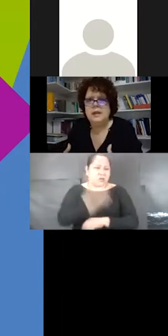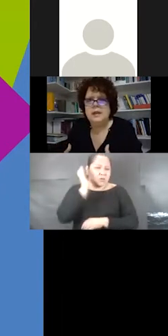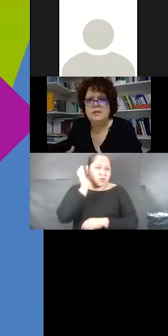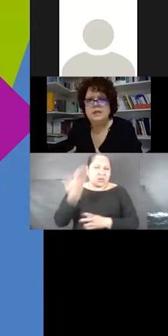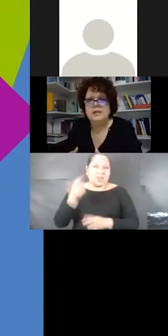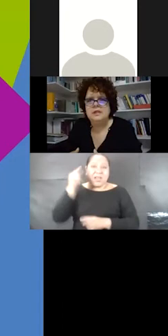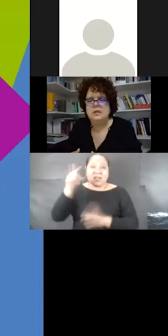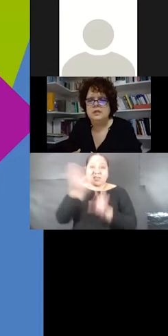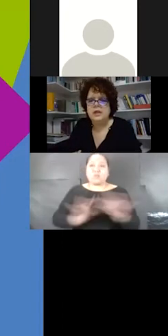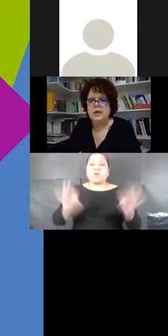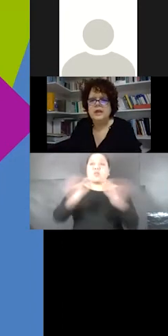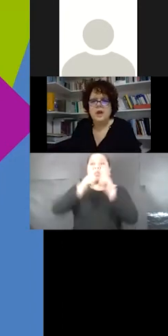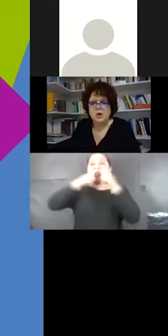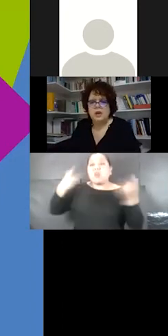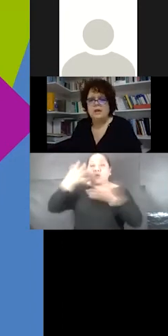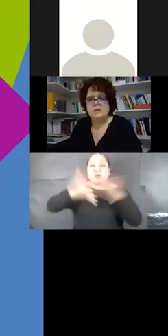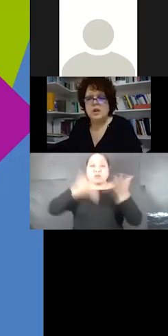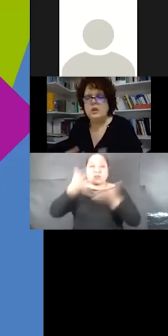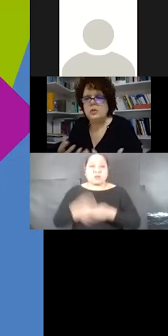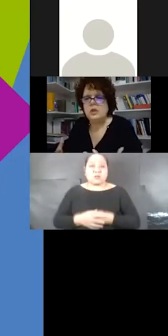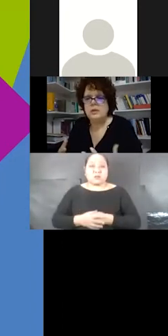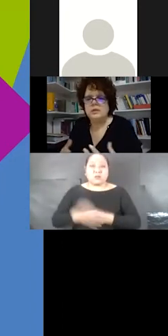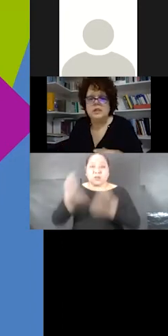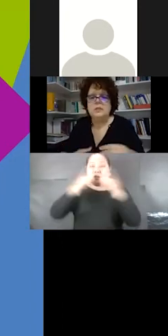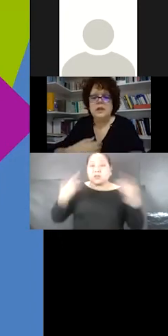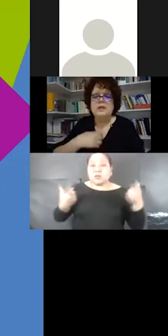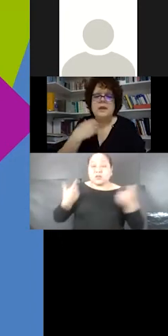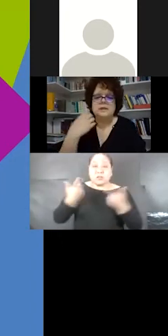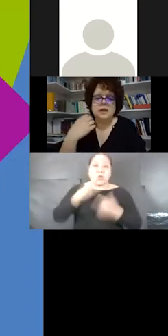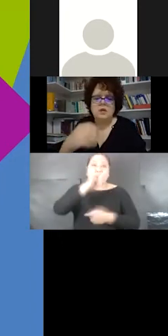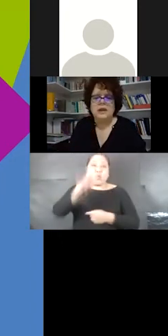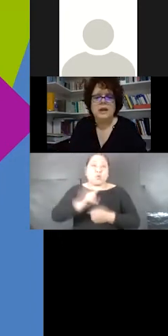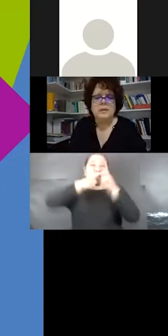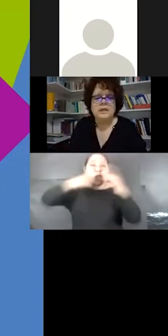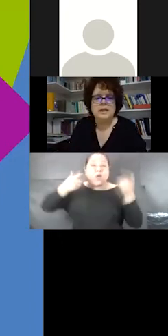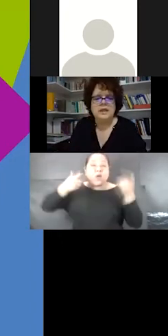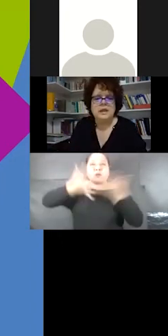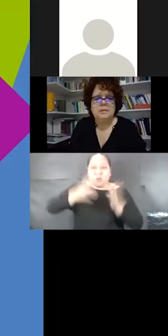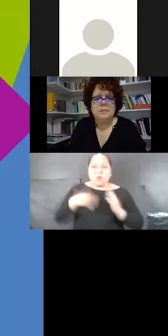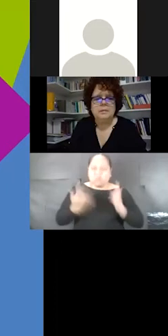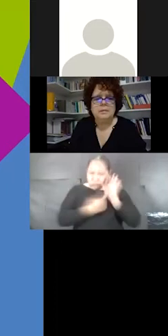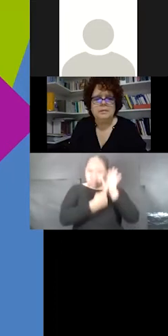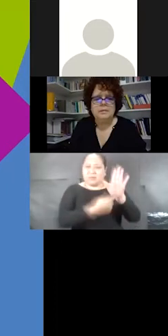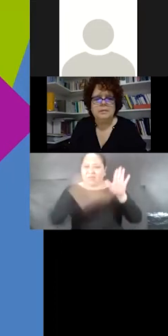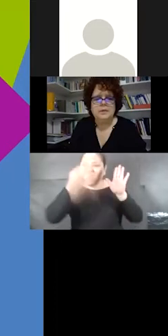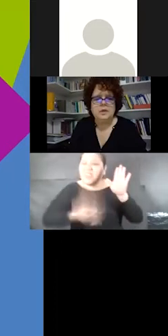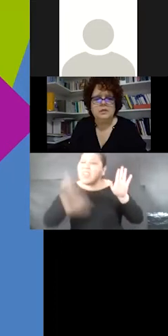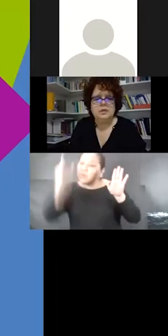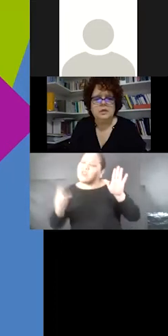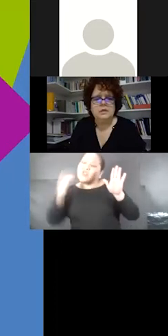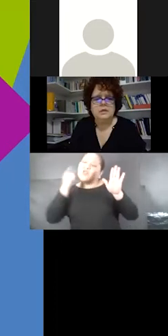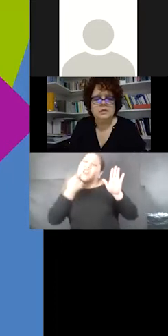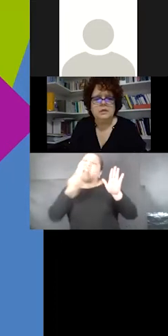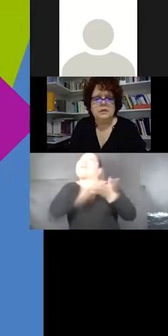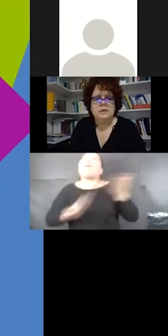tema de la lengua de señas, es eso, ¿no? Que con la lengua de señas, con el uso de la lengua de señas puede expresar lo que realmente quiere la persona